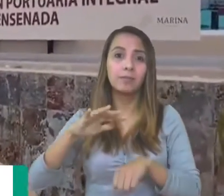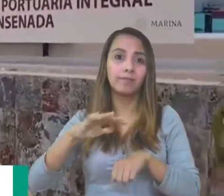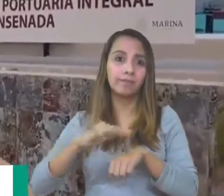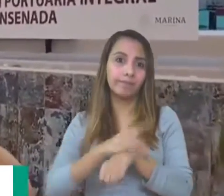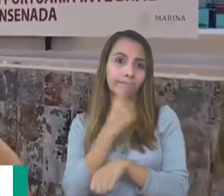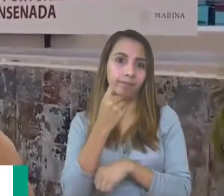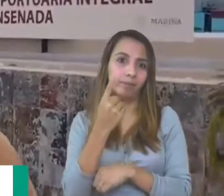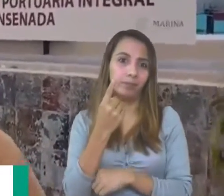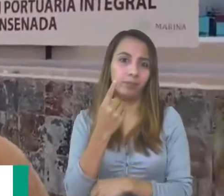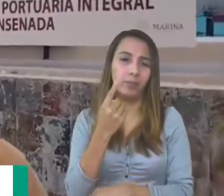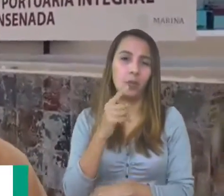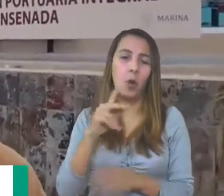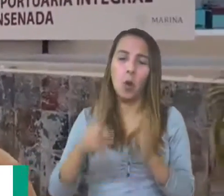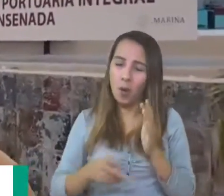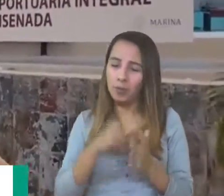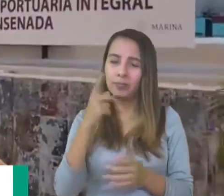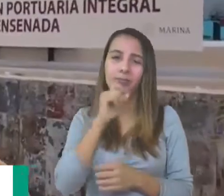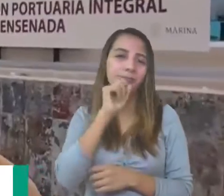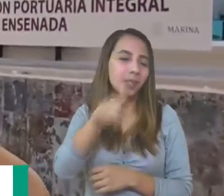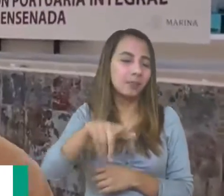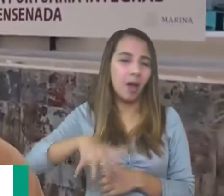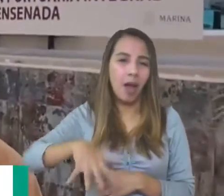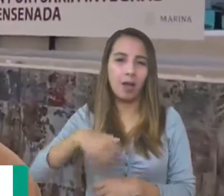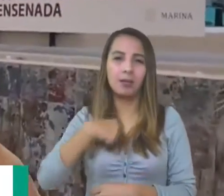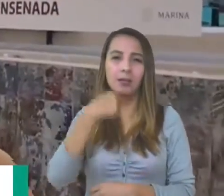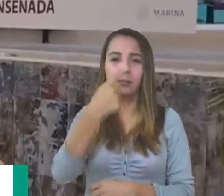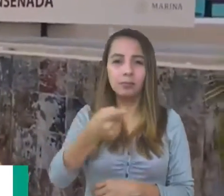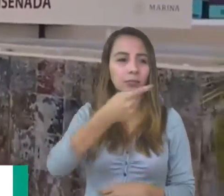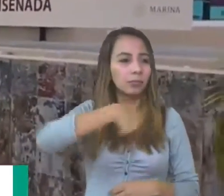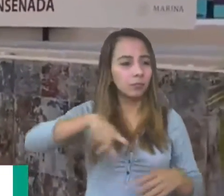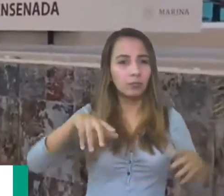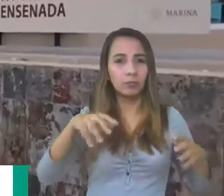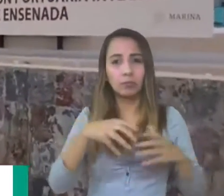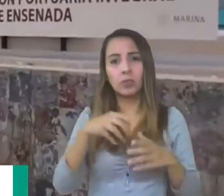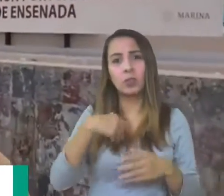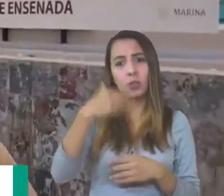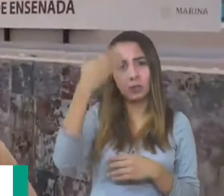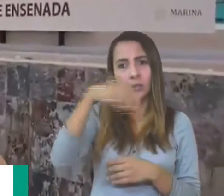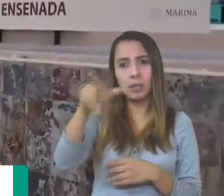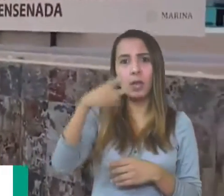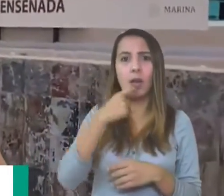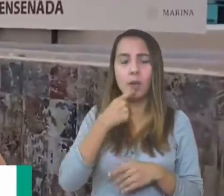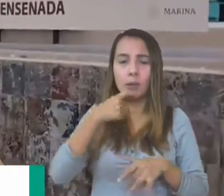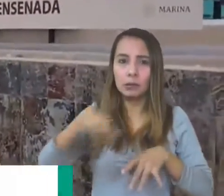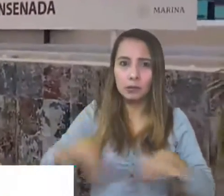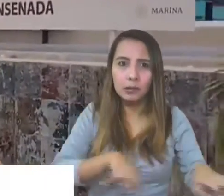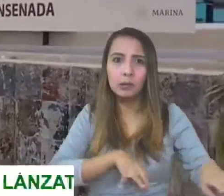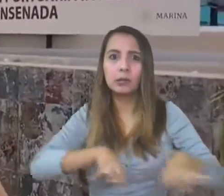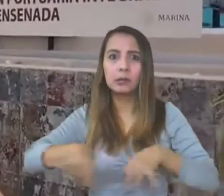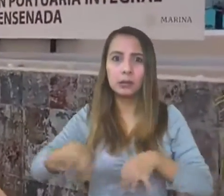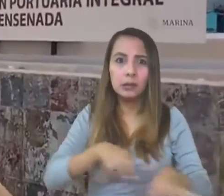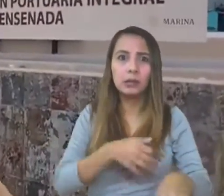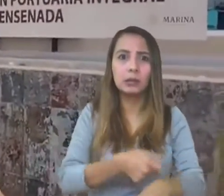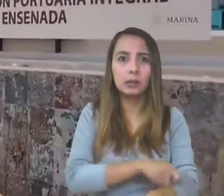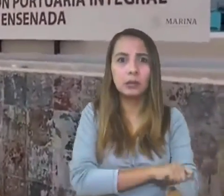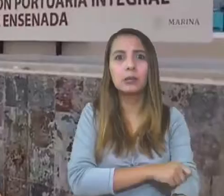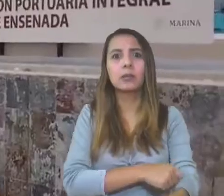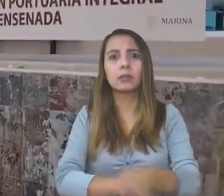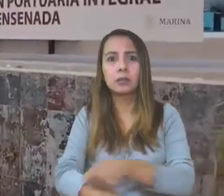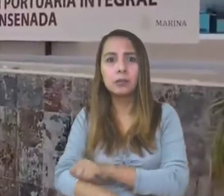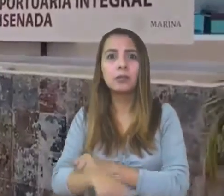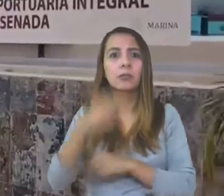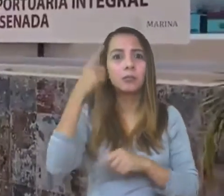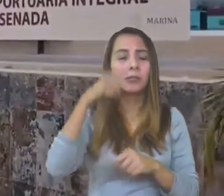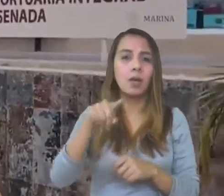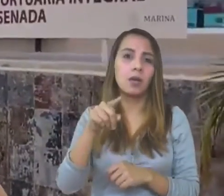repito un poco lo mismo, que ese hombre trabaja y trabaja para enderezar el país, que participemos, que informemos, que